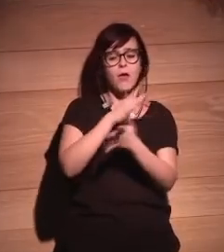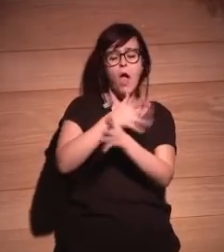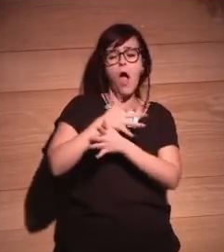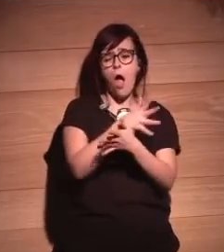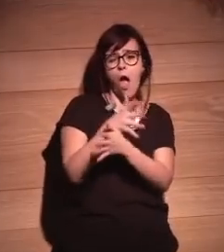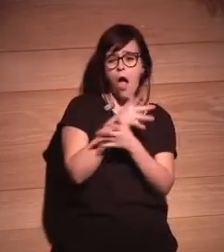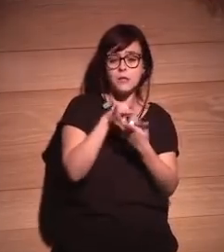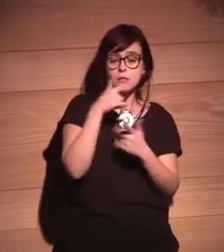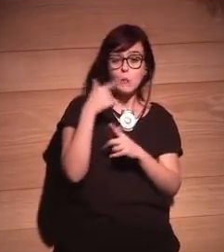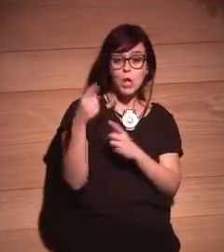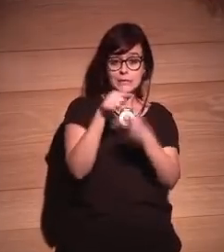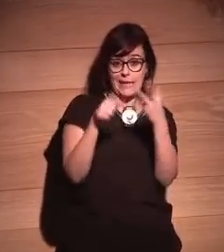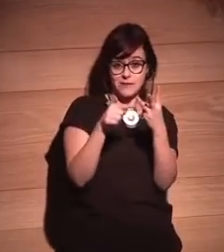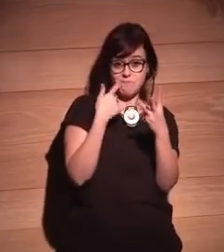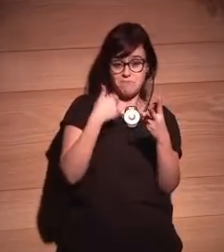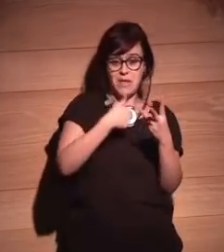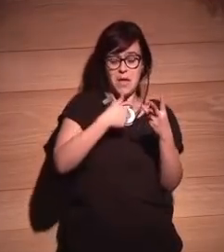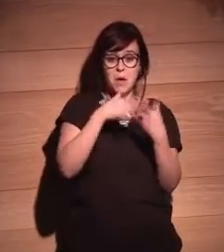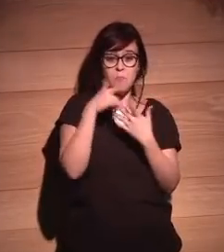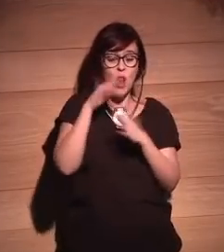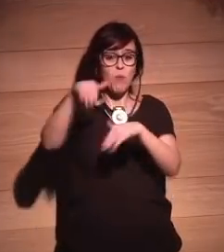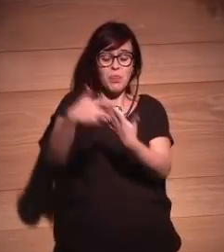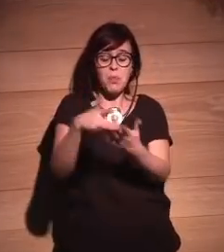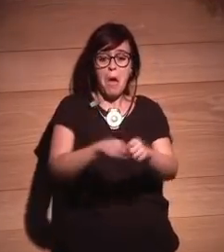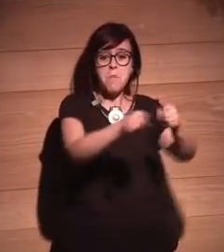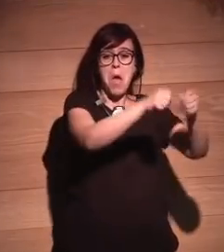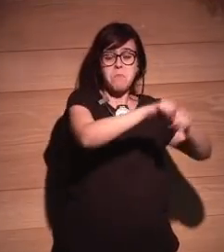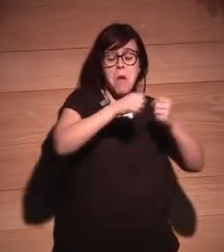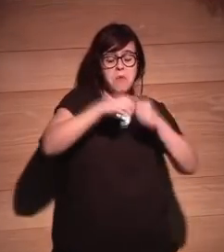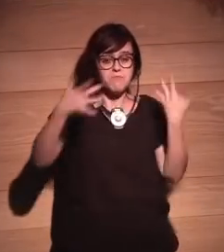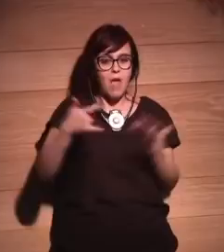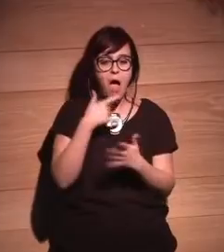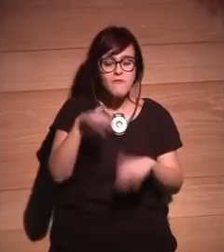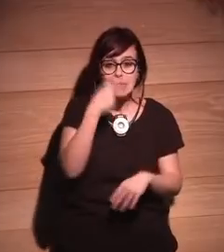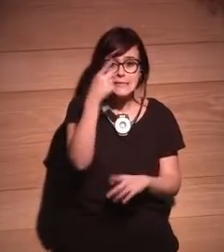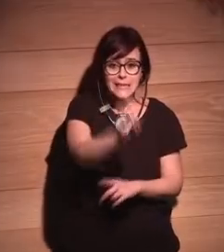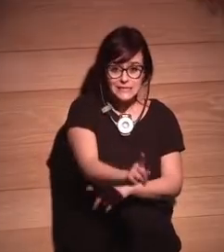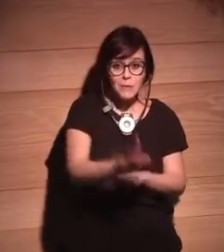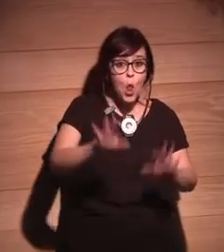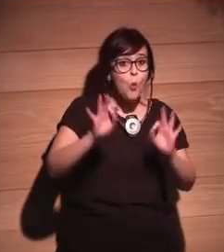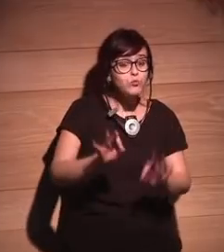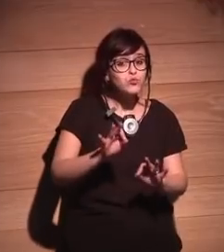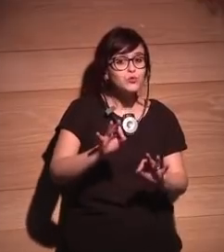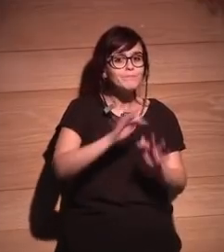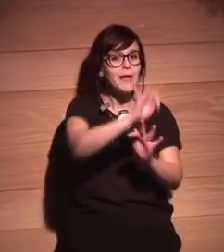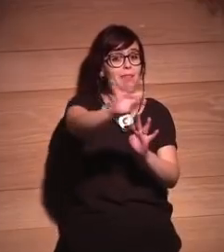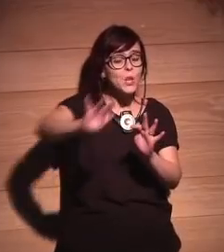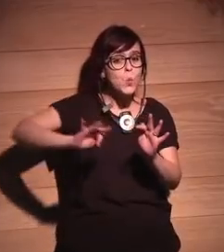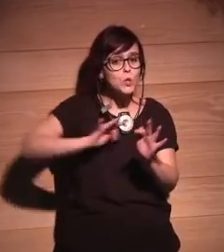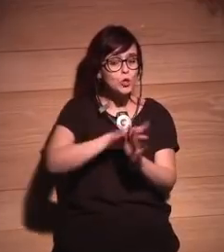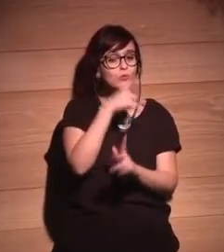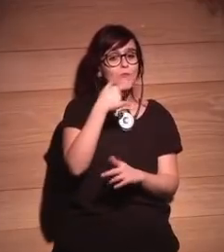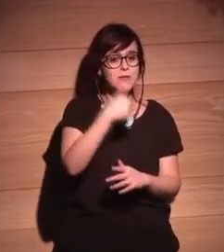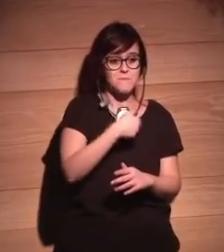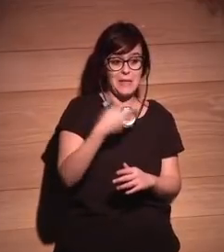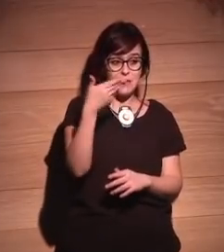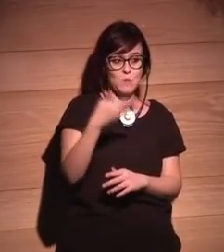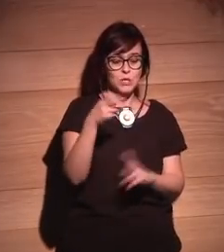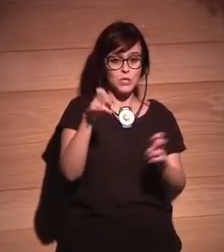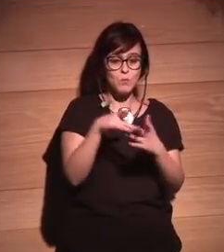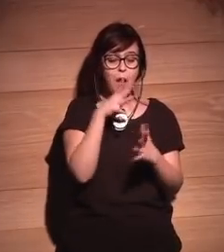orgía, pero claro, ajenos y destrozando todo lo que el público. Entonces, ojo con eso, porque en ese circuito es una de las partes de las